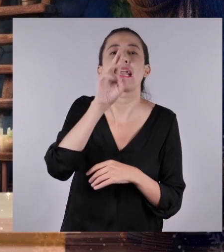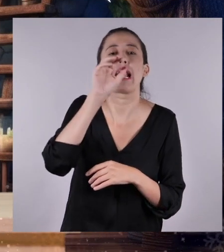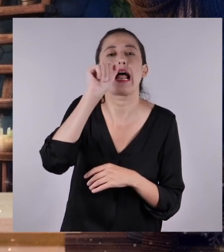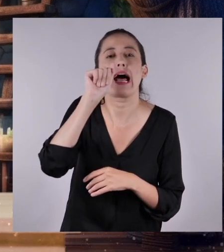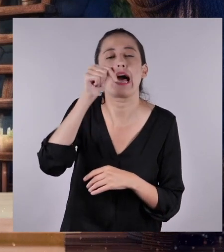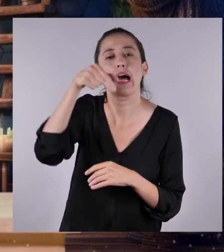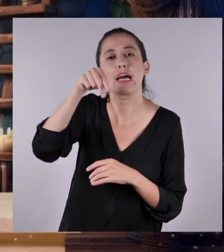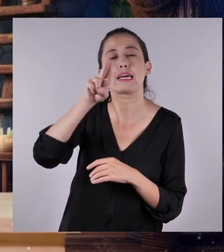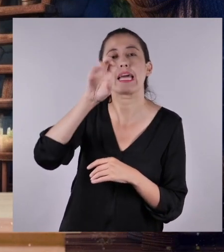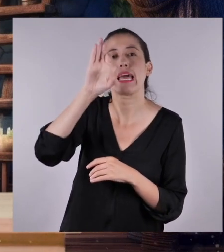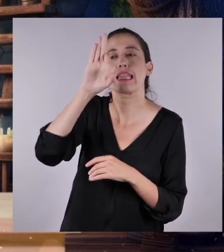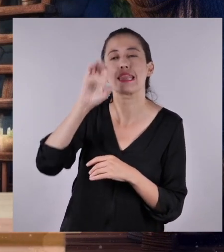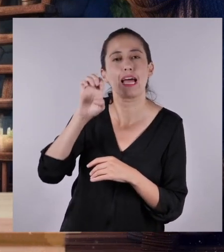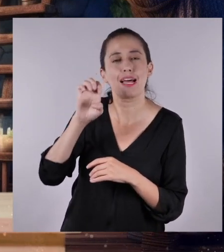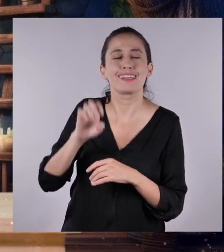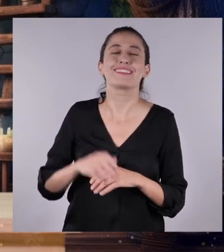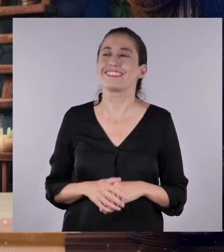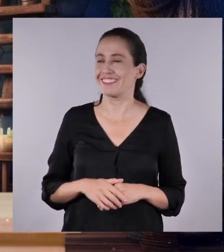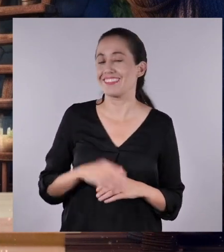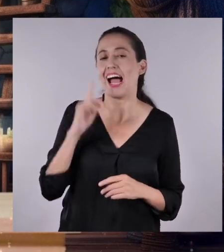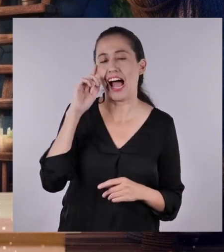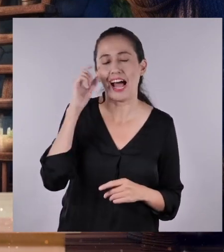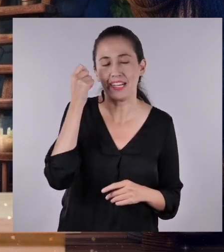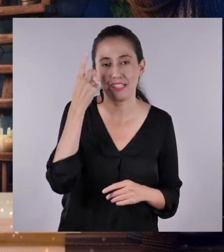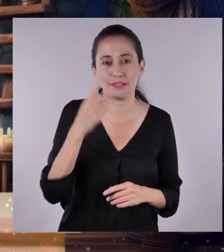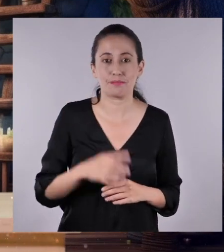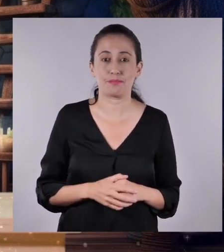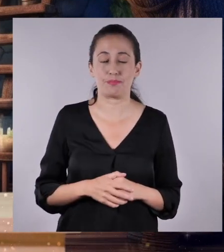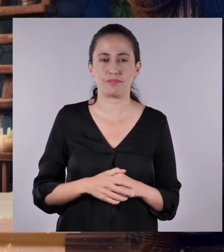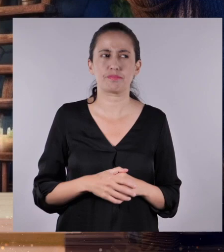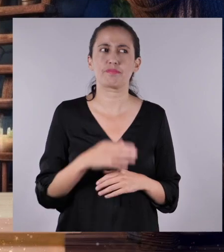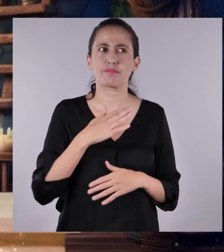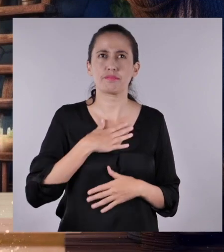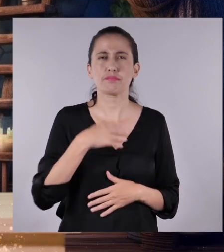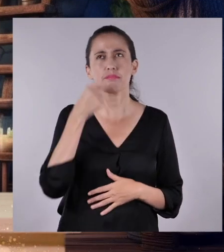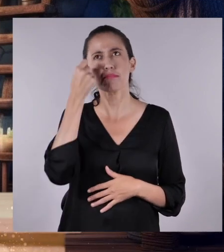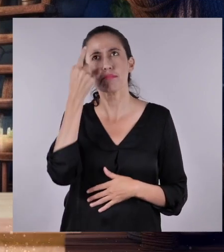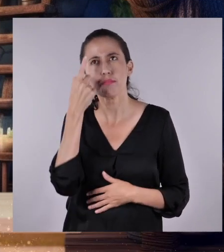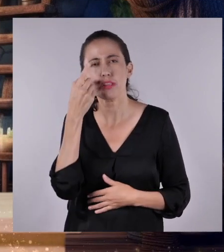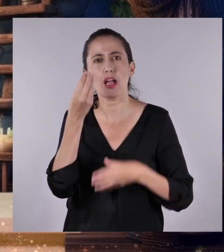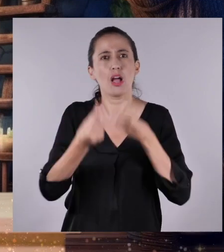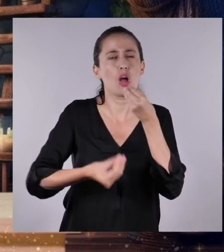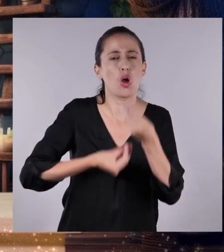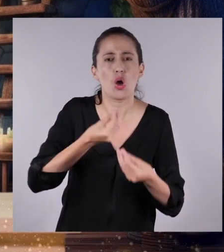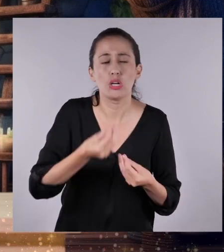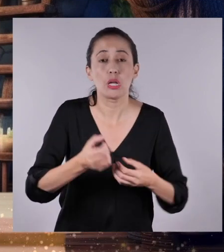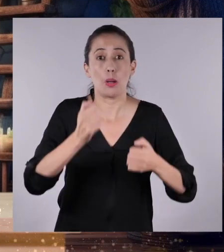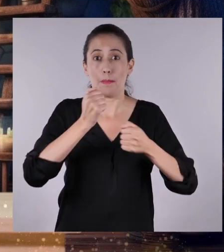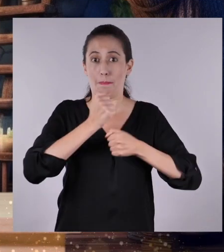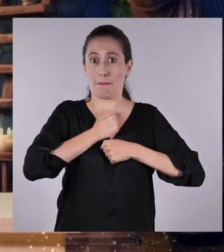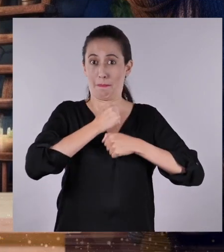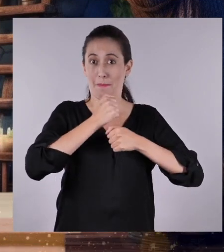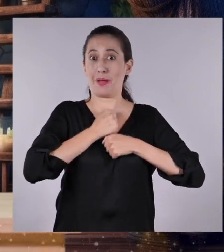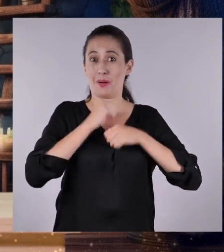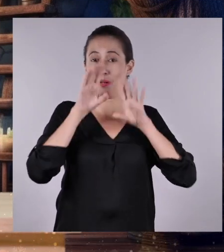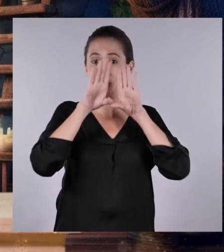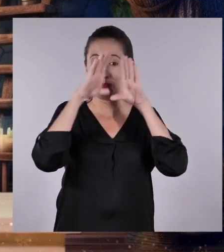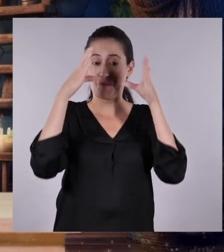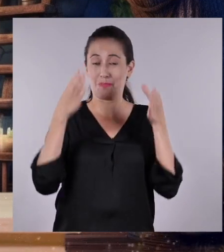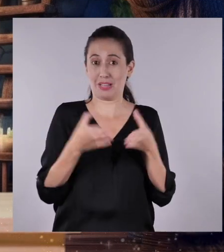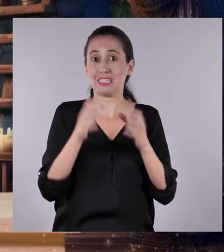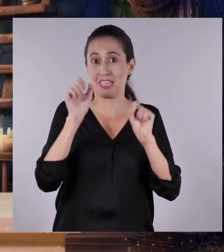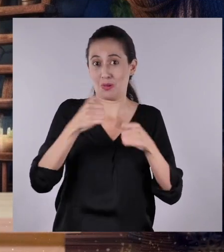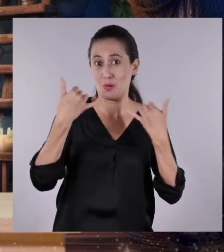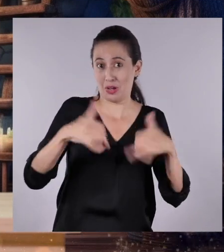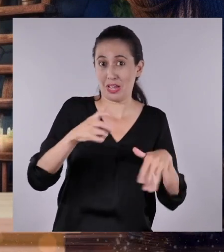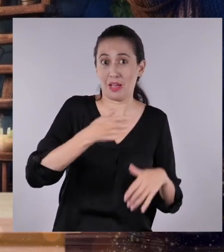con raquetas. Raquetas, enriquetas. Mira, se me ocurre que podemos hacer nuestras propias raquetas e